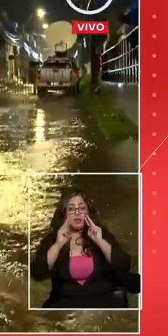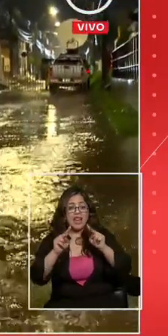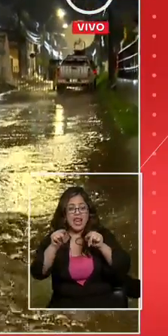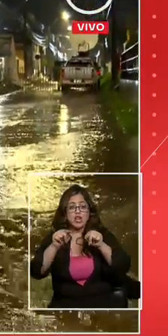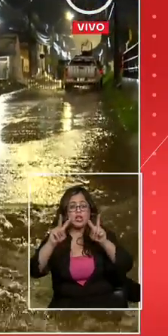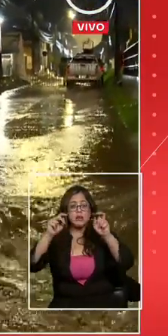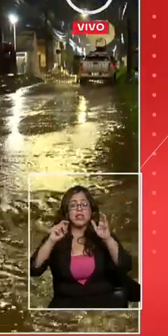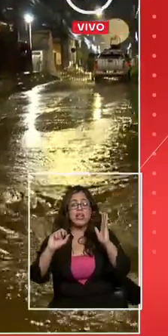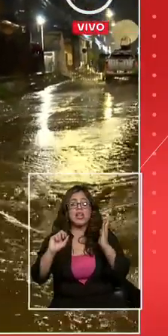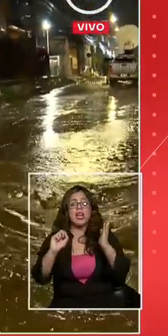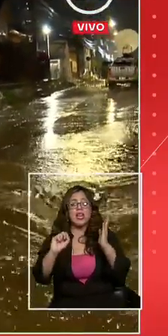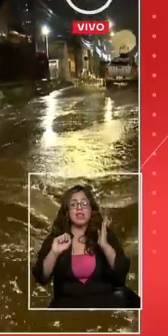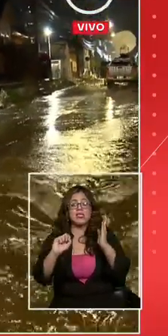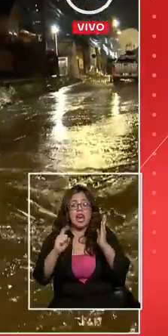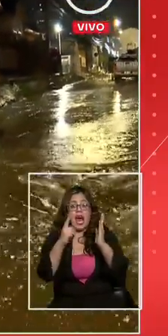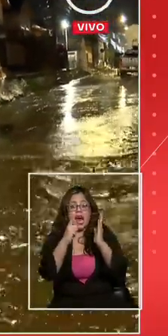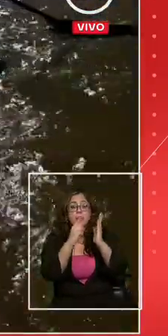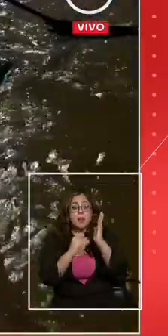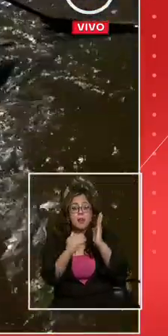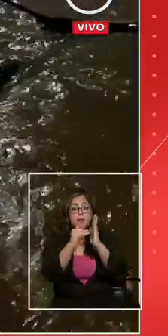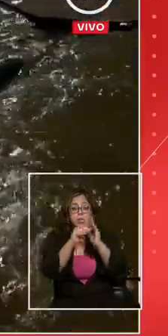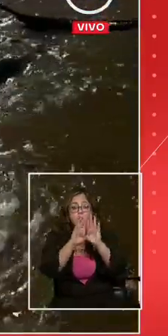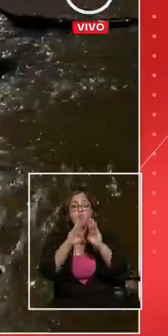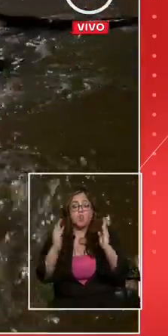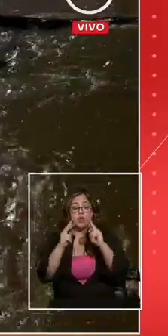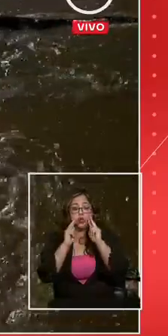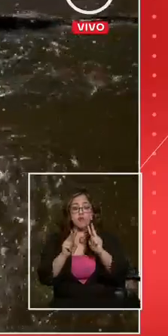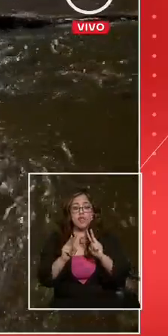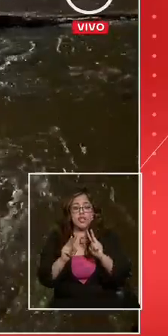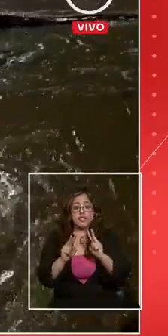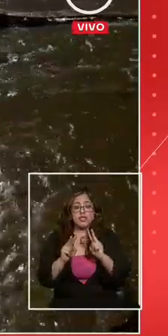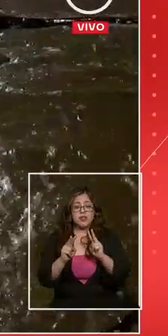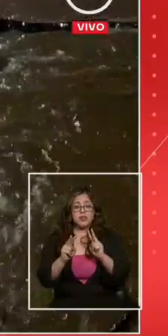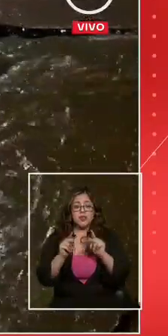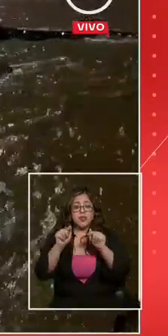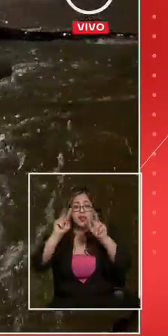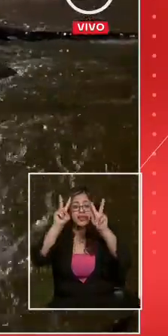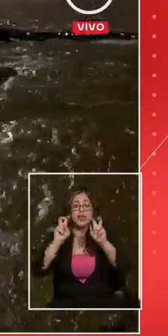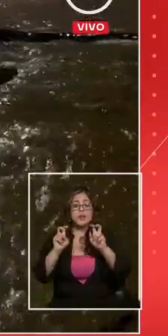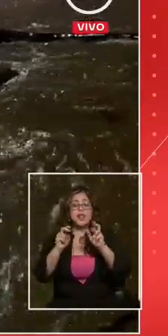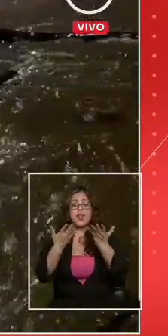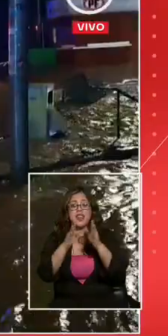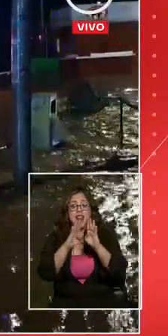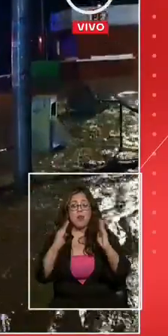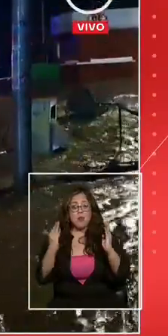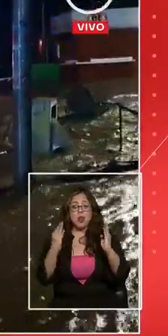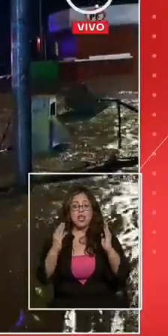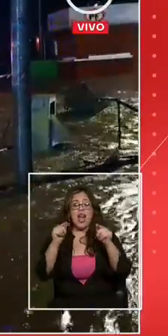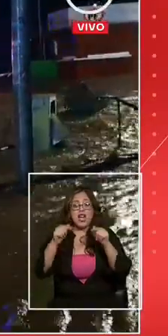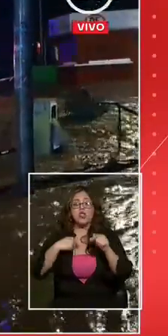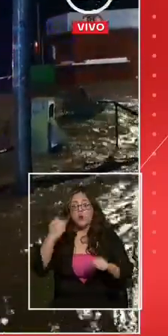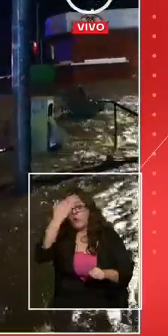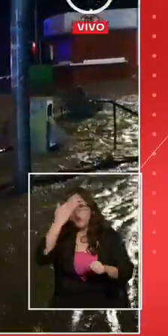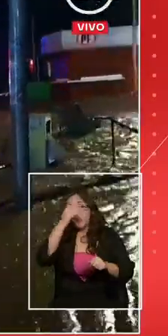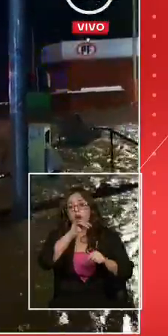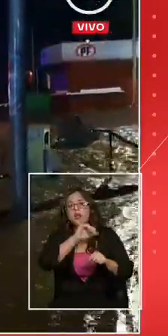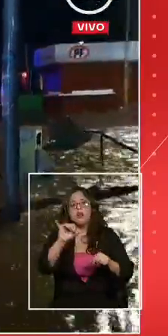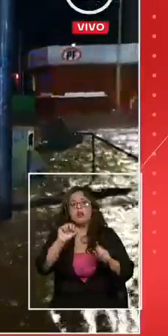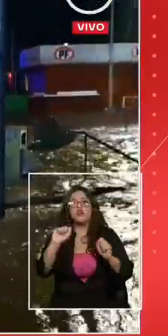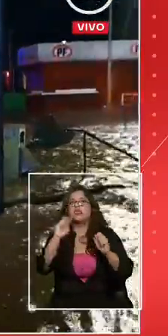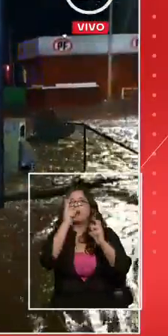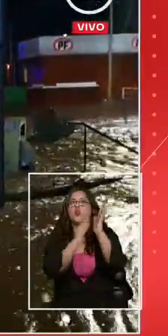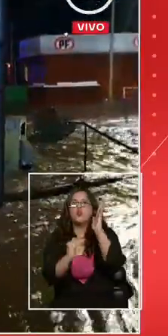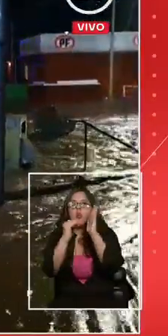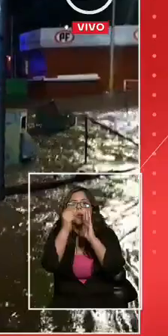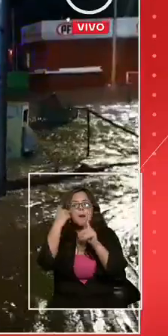piso tendría que entrar por ahí, por la puerta, ¿cachai? Entrando a la puerta... Ahí yo me preocupo y me voy al segundo piso, pero